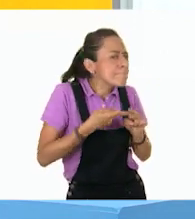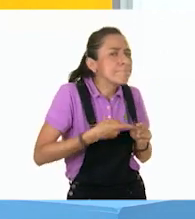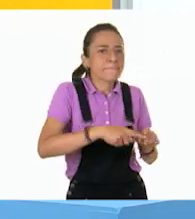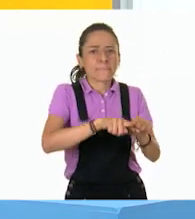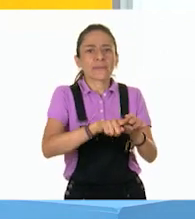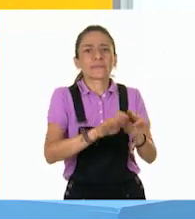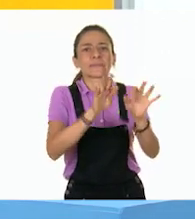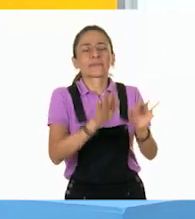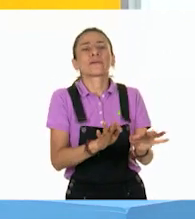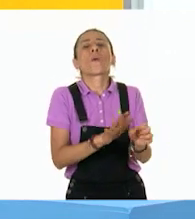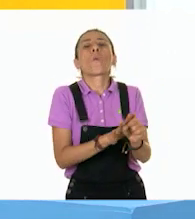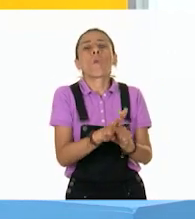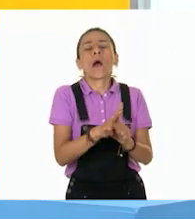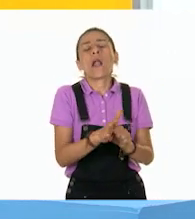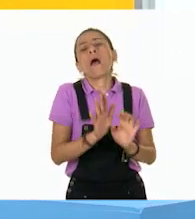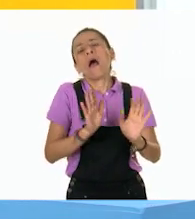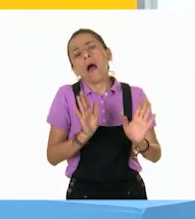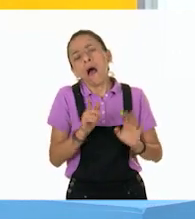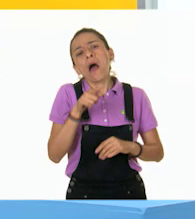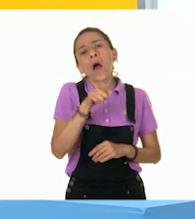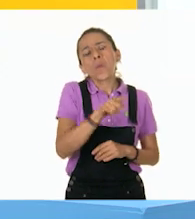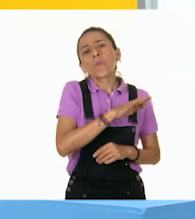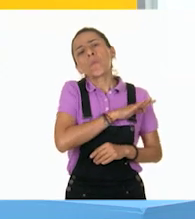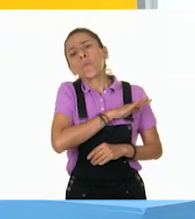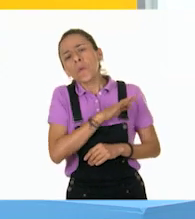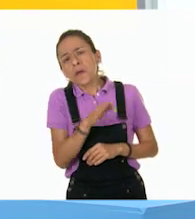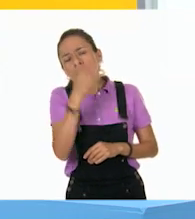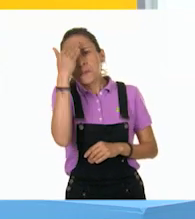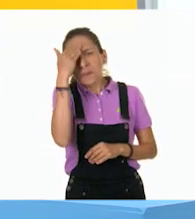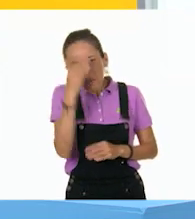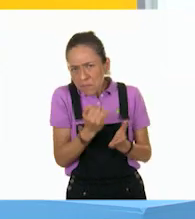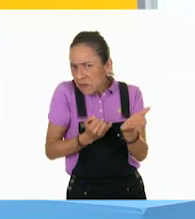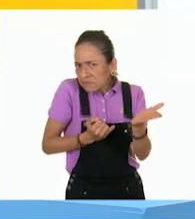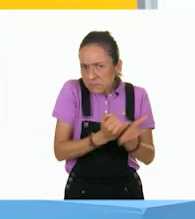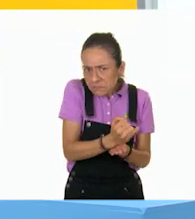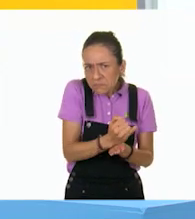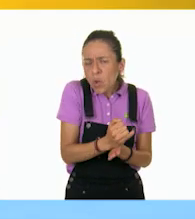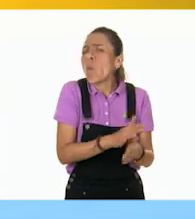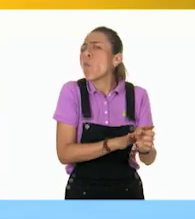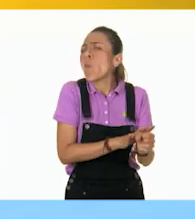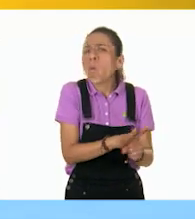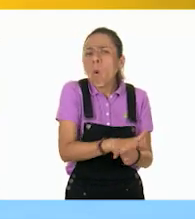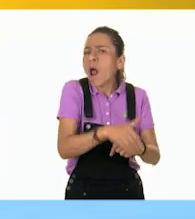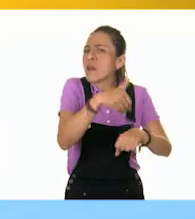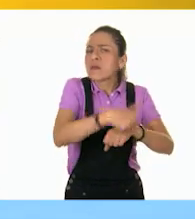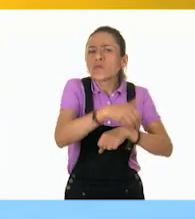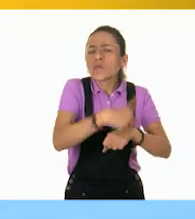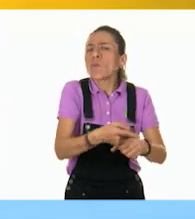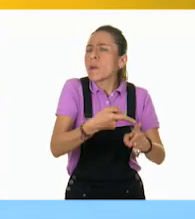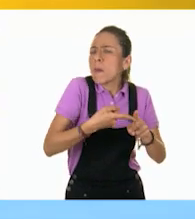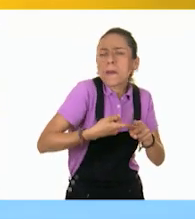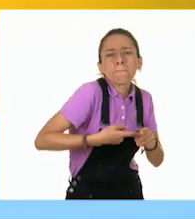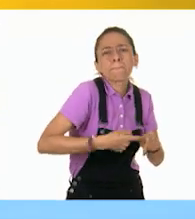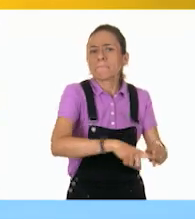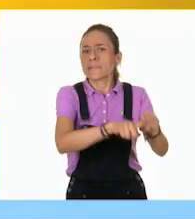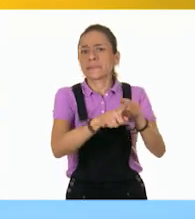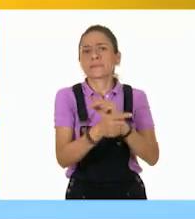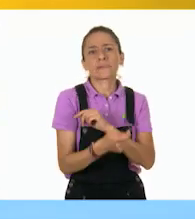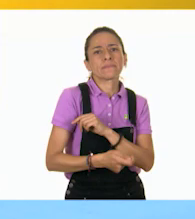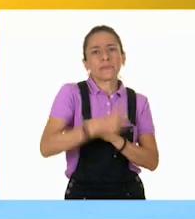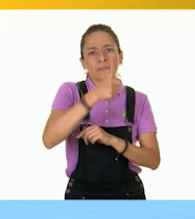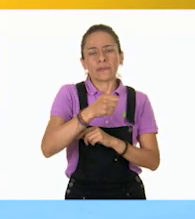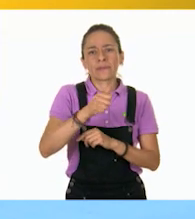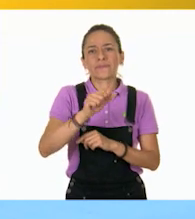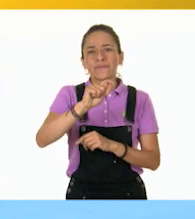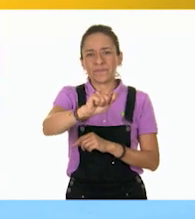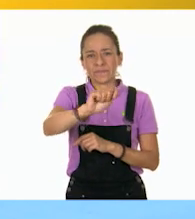decir, se puede definir con qué término inicia. Ah, o sea, ¿las